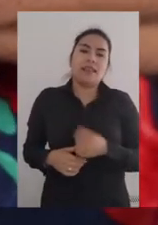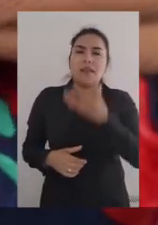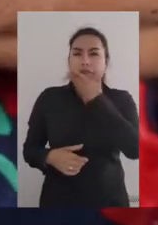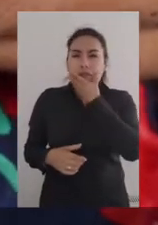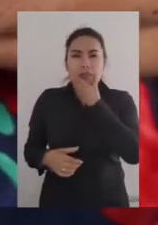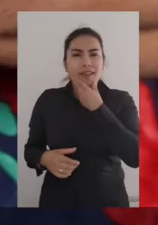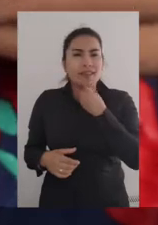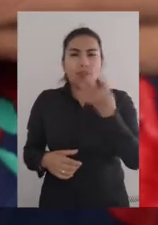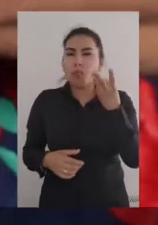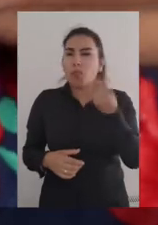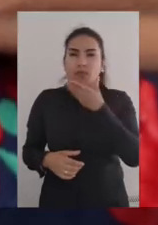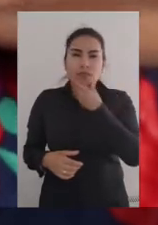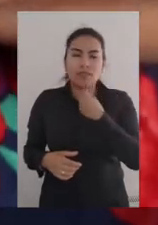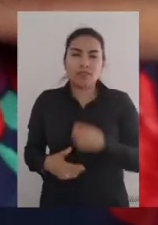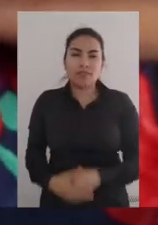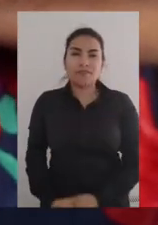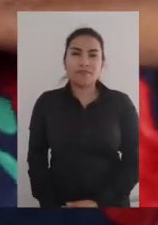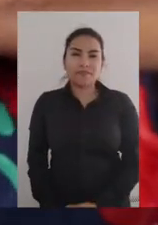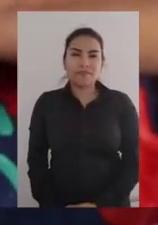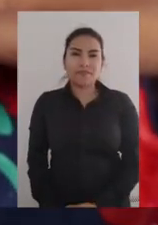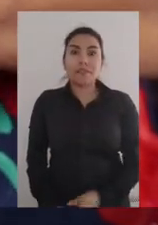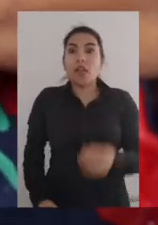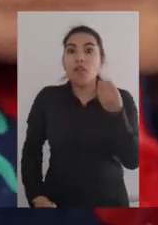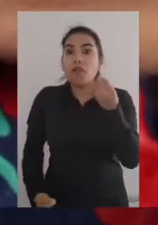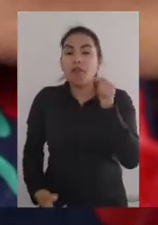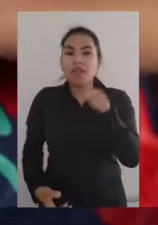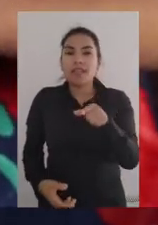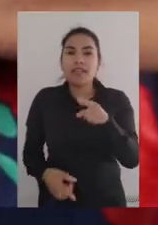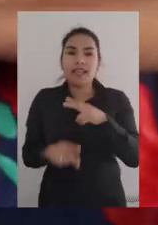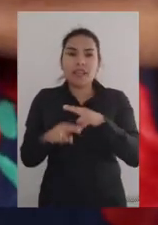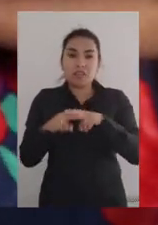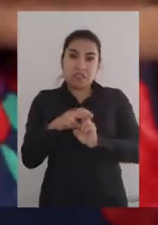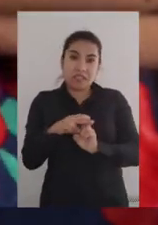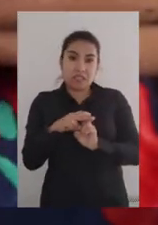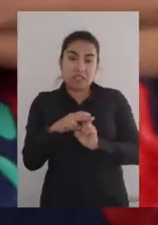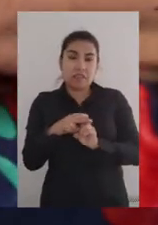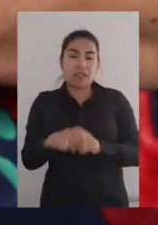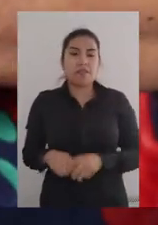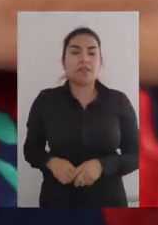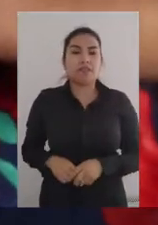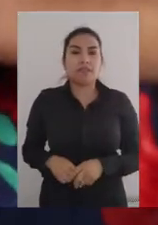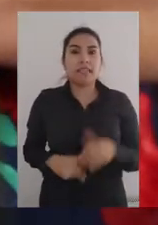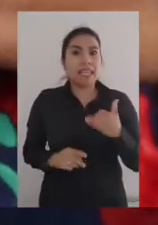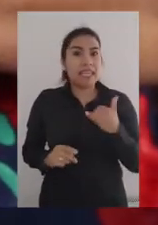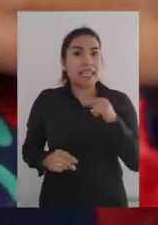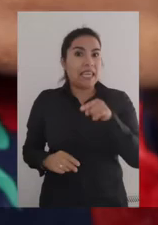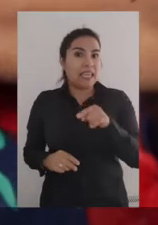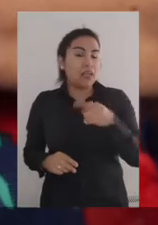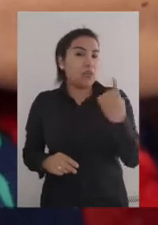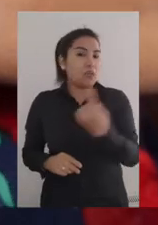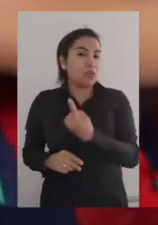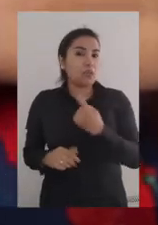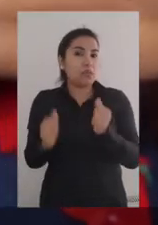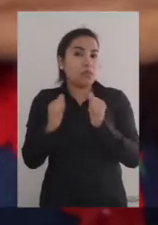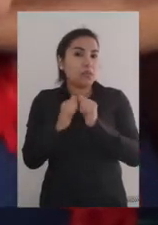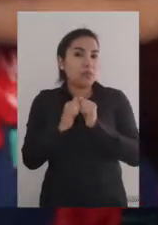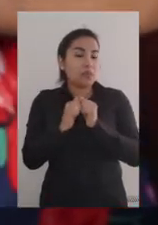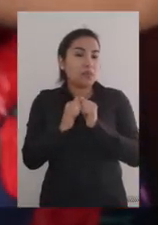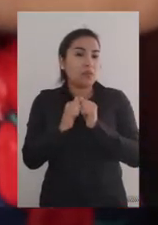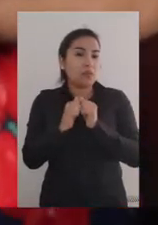bonito bueno la calidad si nos acercamos claro y ahí no sólo hong kong